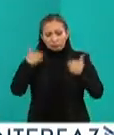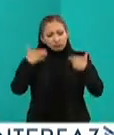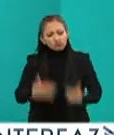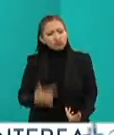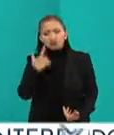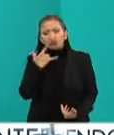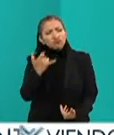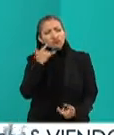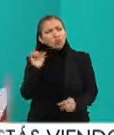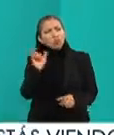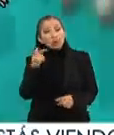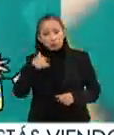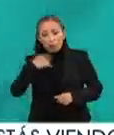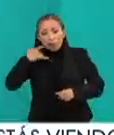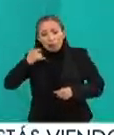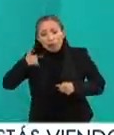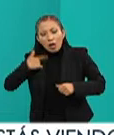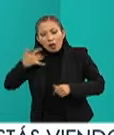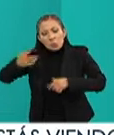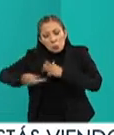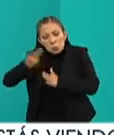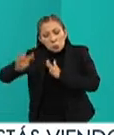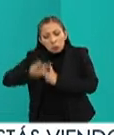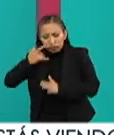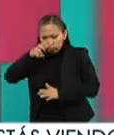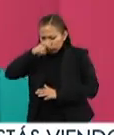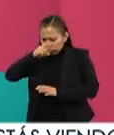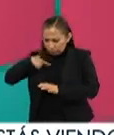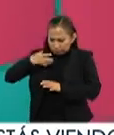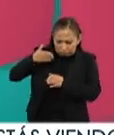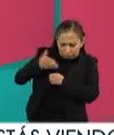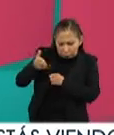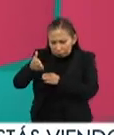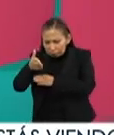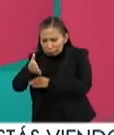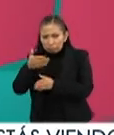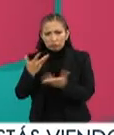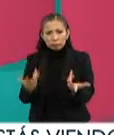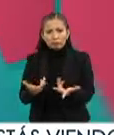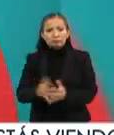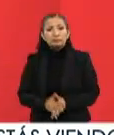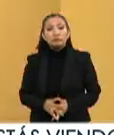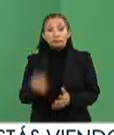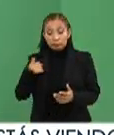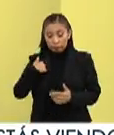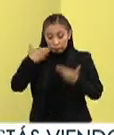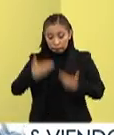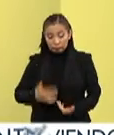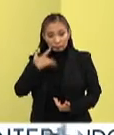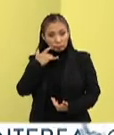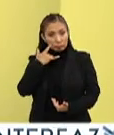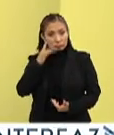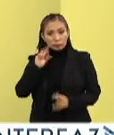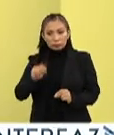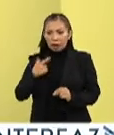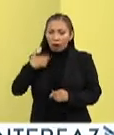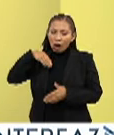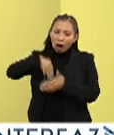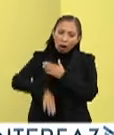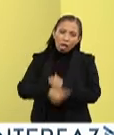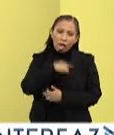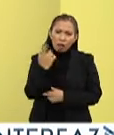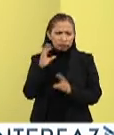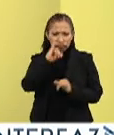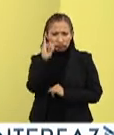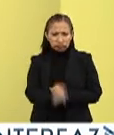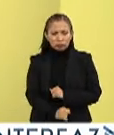Somos perseverantes cuando trabajamos con constancia, firmeza y tenacidad. Ser perseverante y no darse por